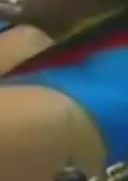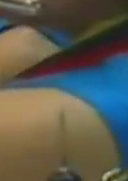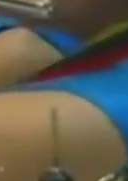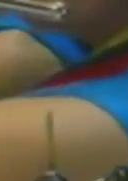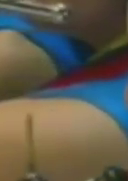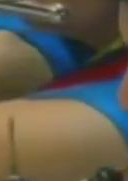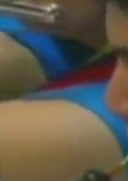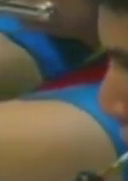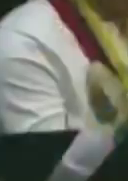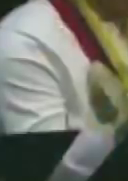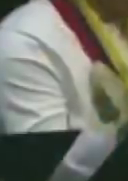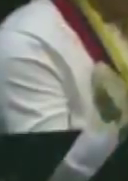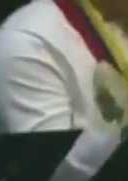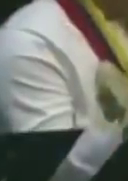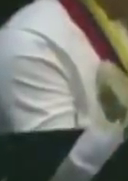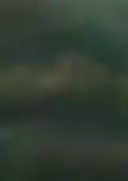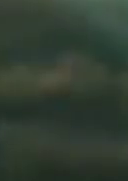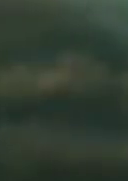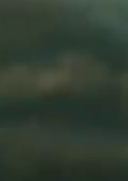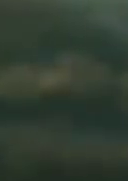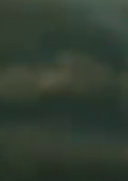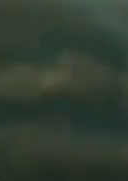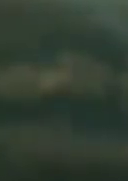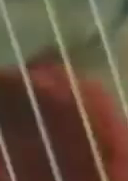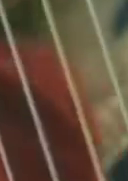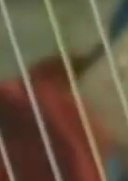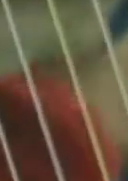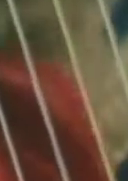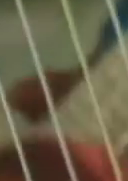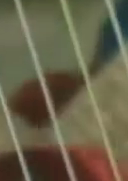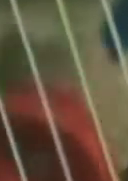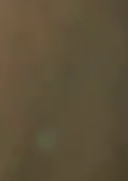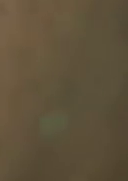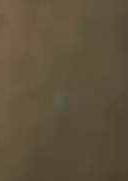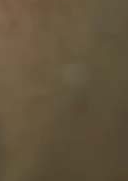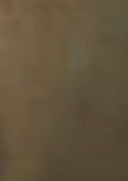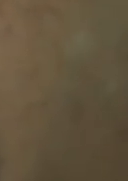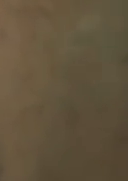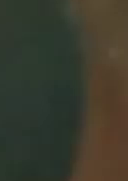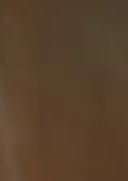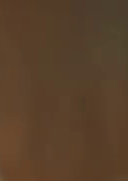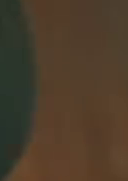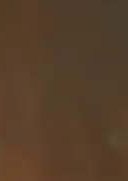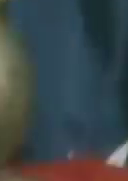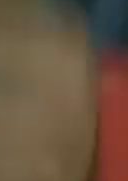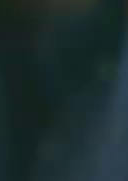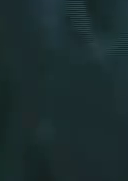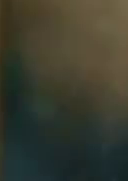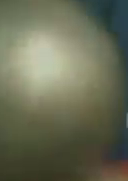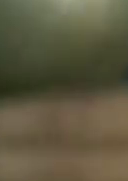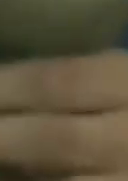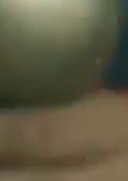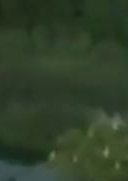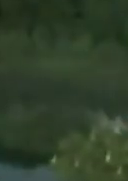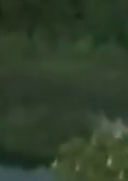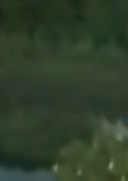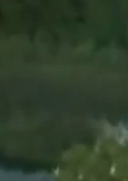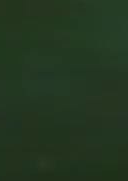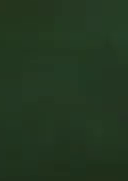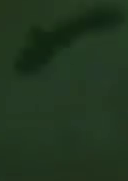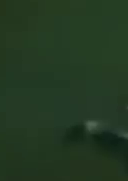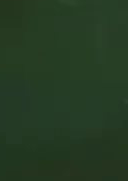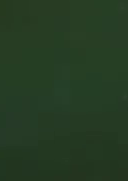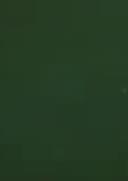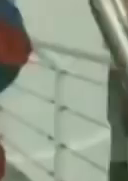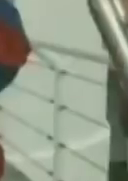Muchachos, muchachas, ustedes son el amanecer de la Venezuela, de la igualdad, el amanecer de esa gran patria, llena de